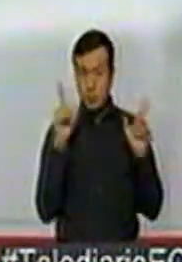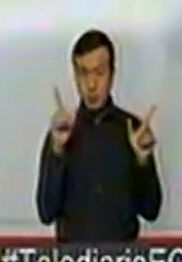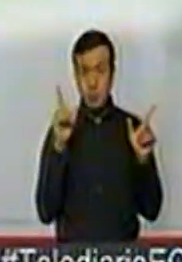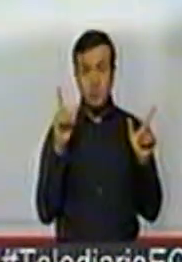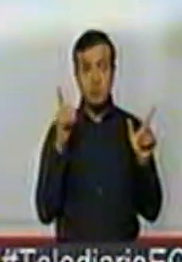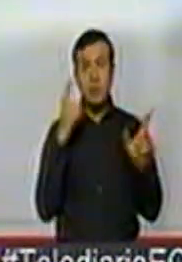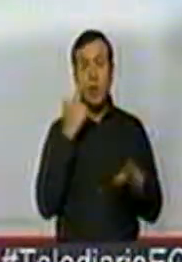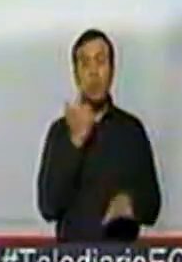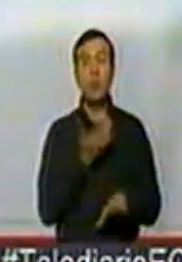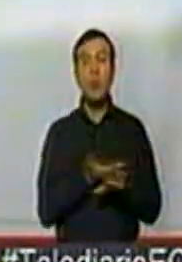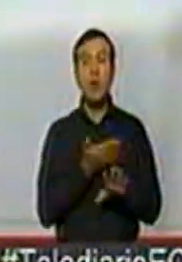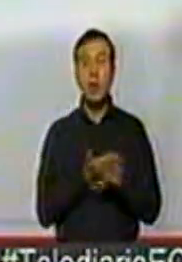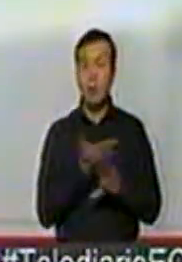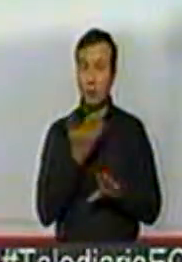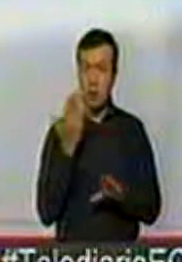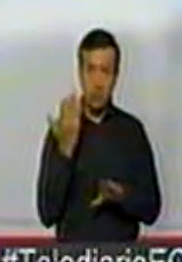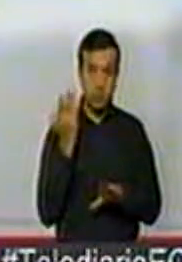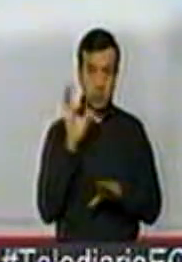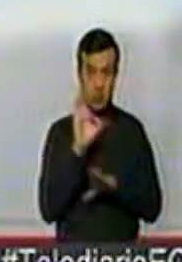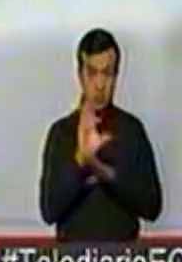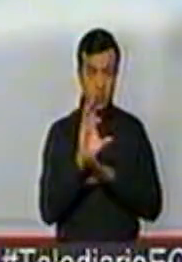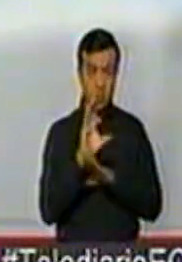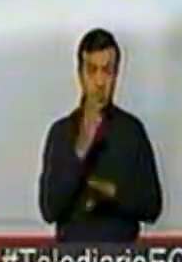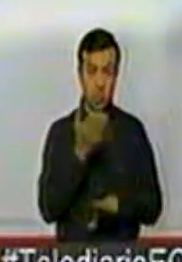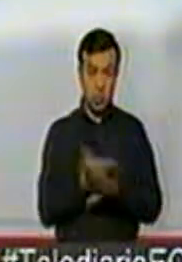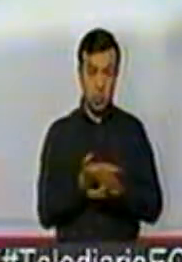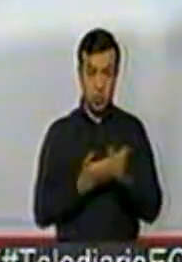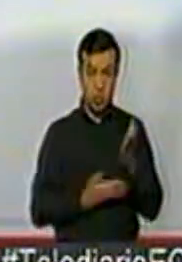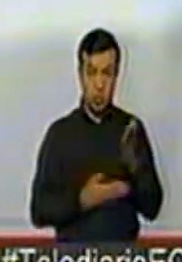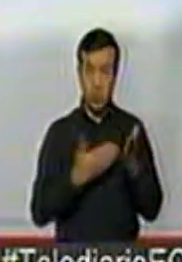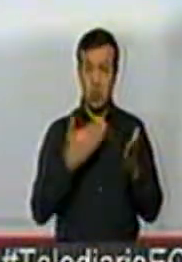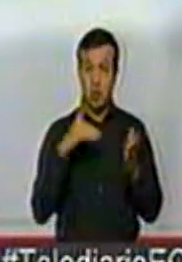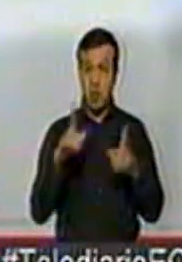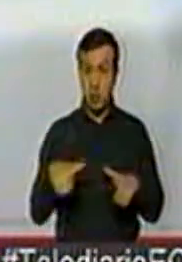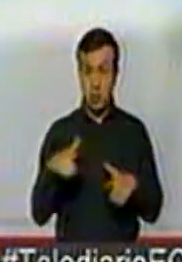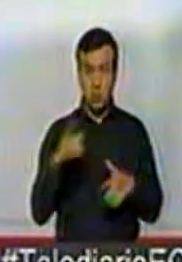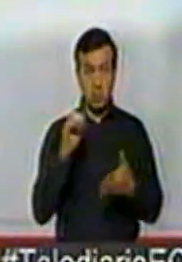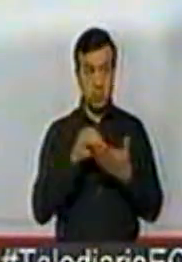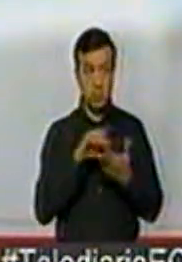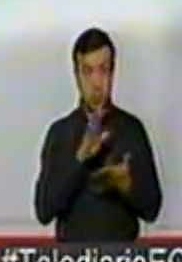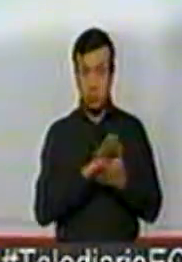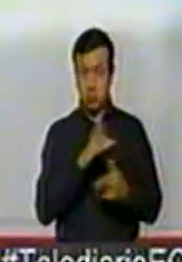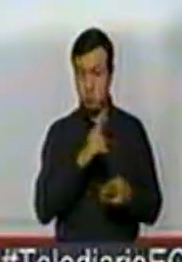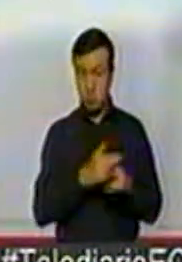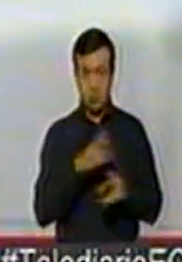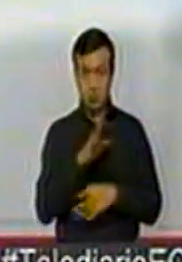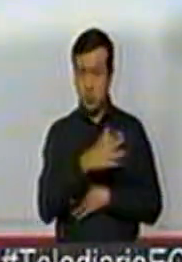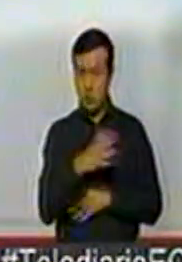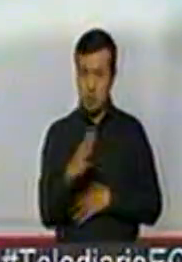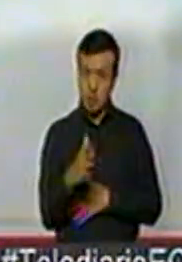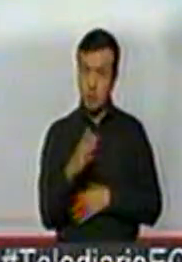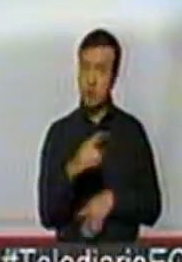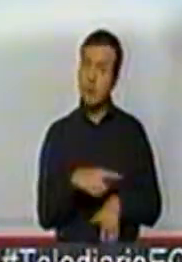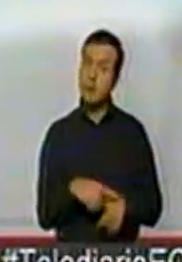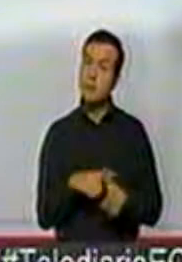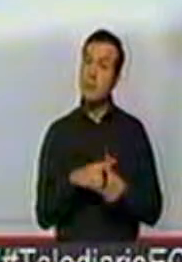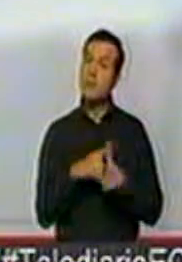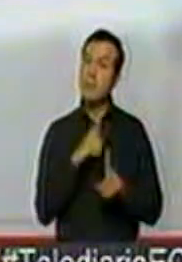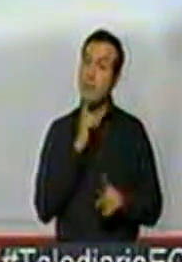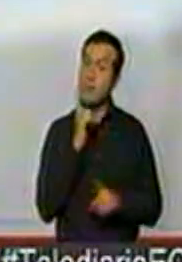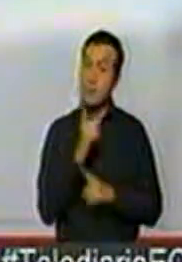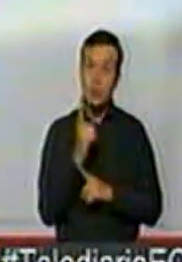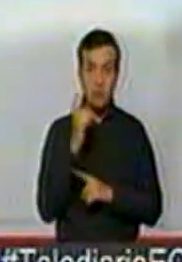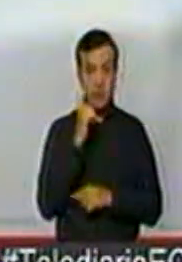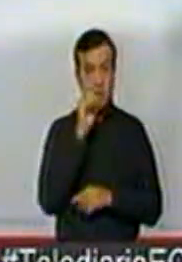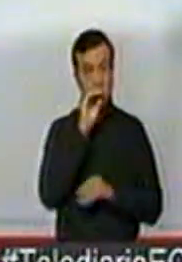totalmente demostrado que ningún documento menciona al señor Lenín Moreno Garcés, al presidente de la República. Por lo tanto, esto tiene que